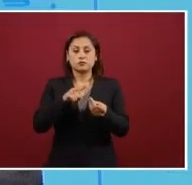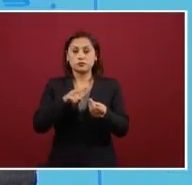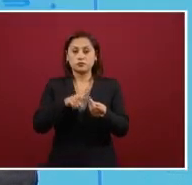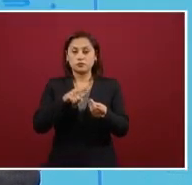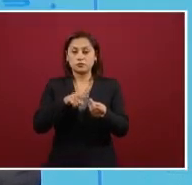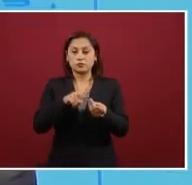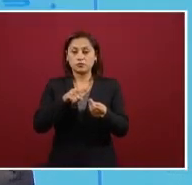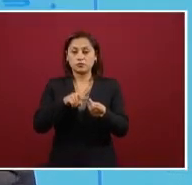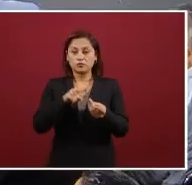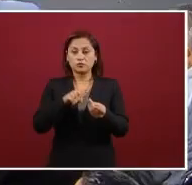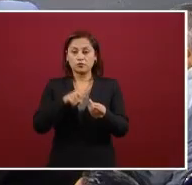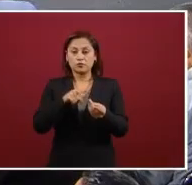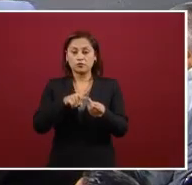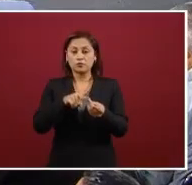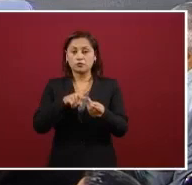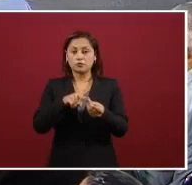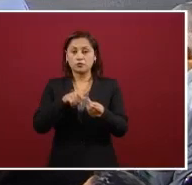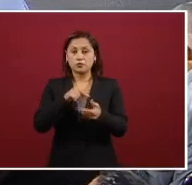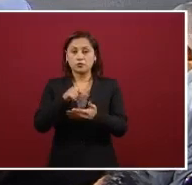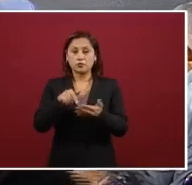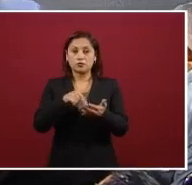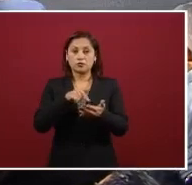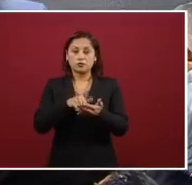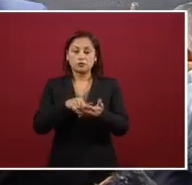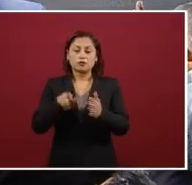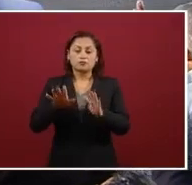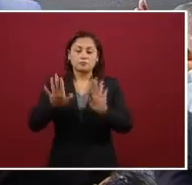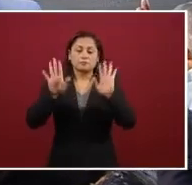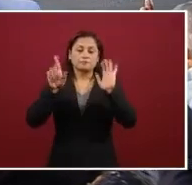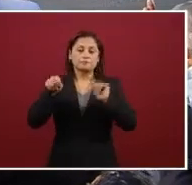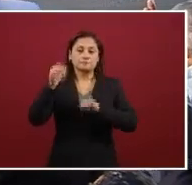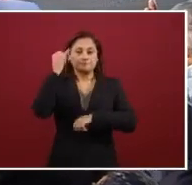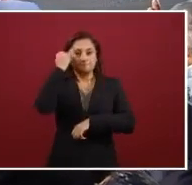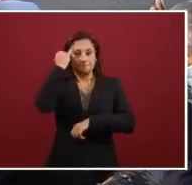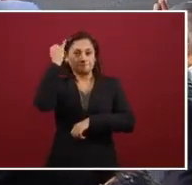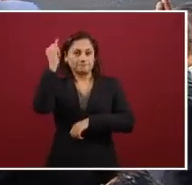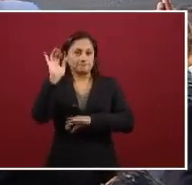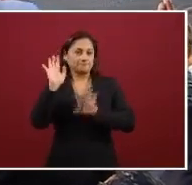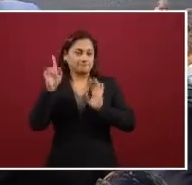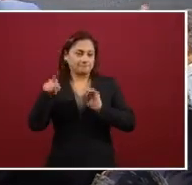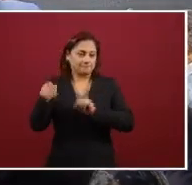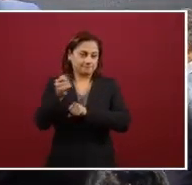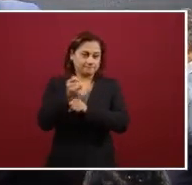se las encargo a ustedes, que son mirones profesionales.